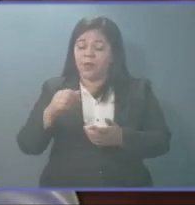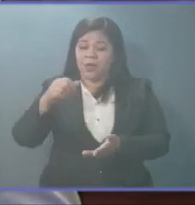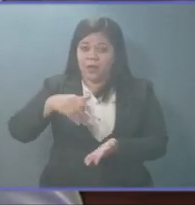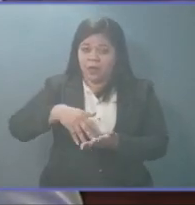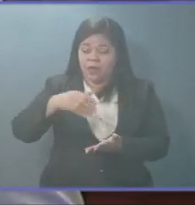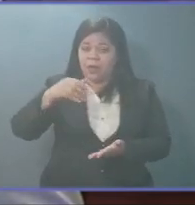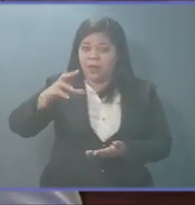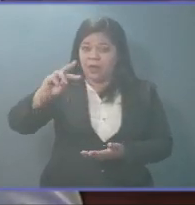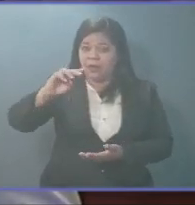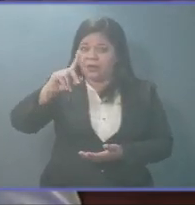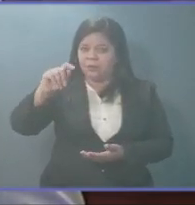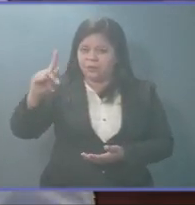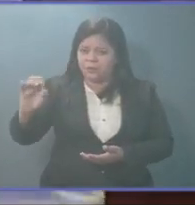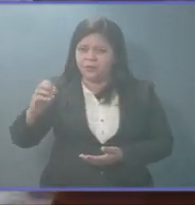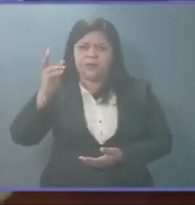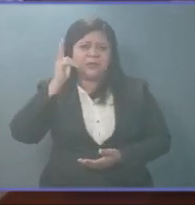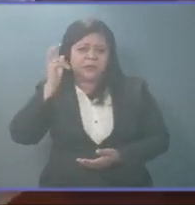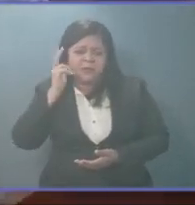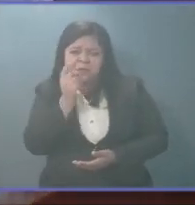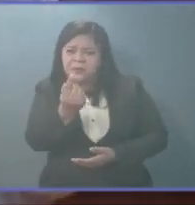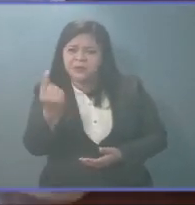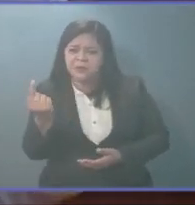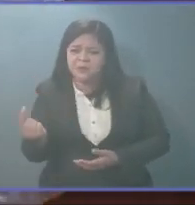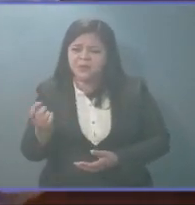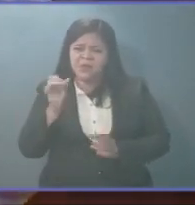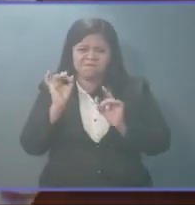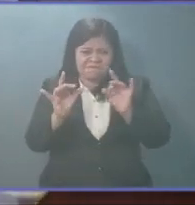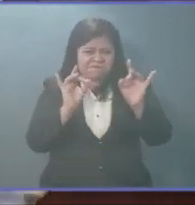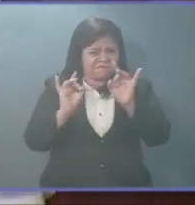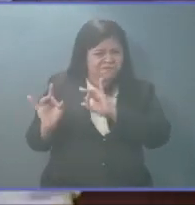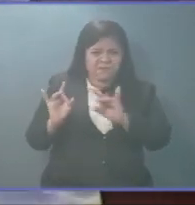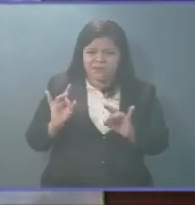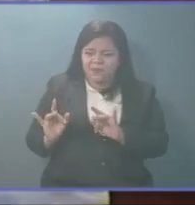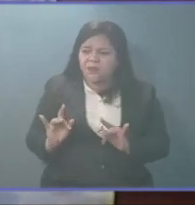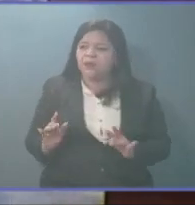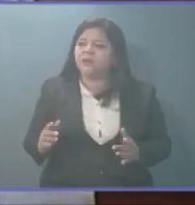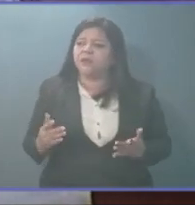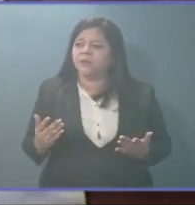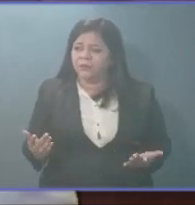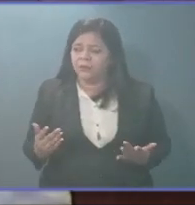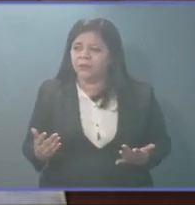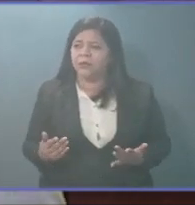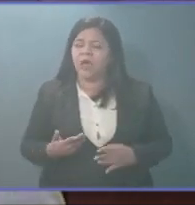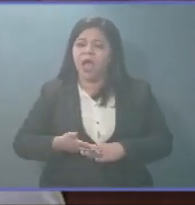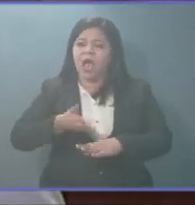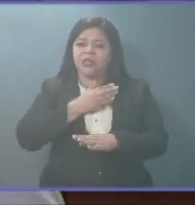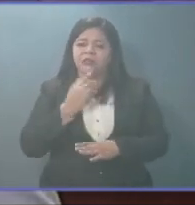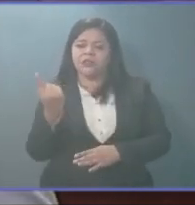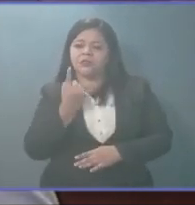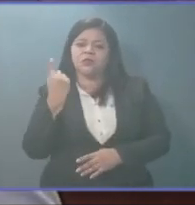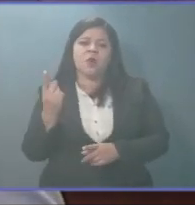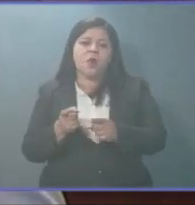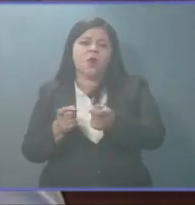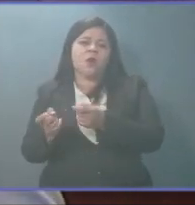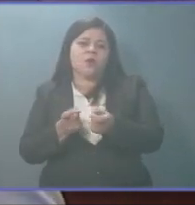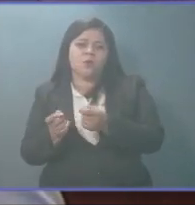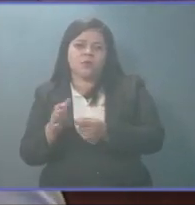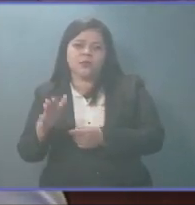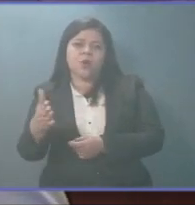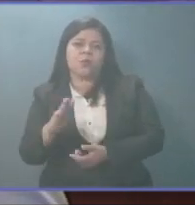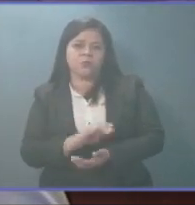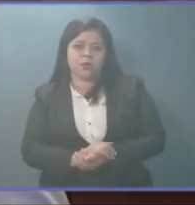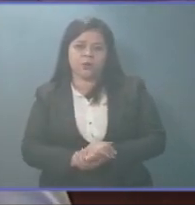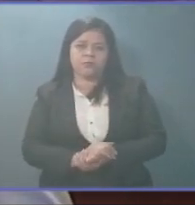se escuchan los reclamos, los reproches y el desprecio de una población que solo fue instrumentalizada.